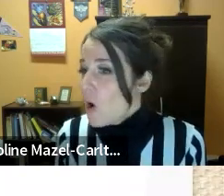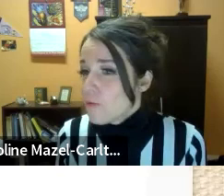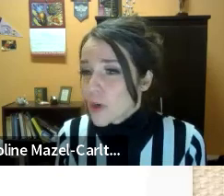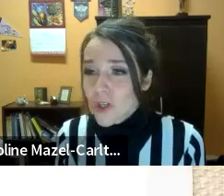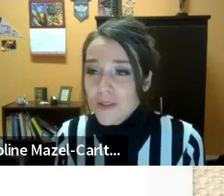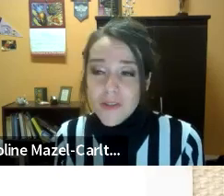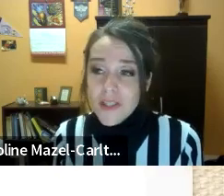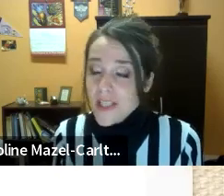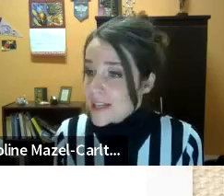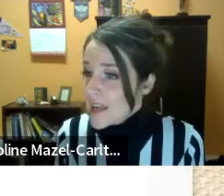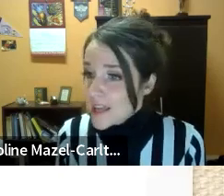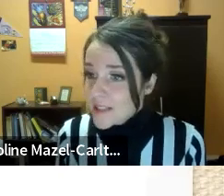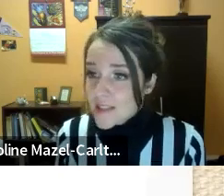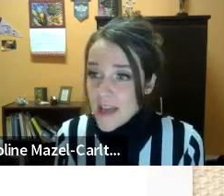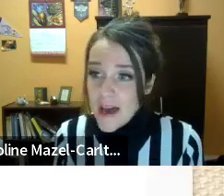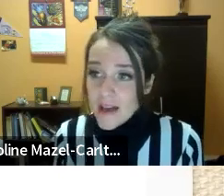aquí